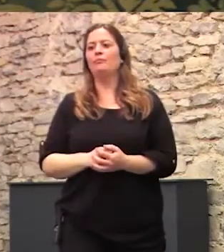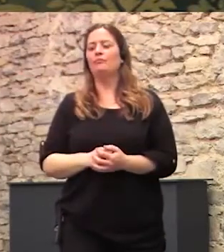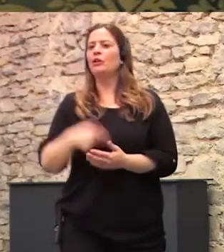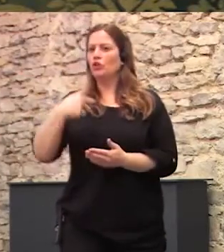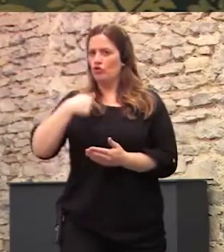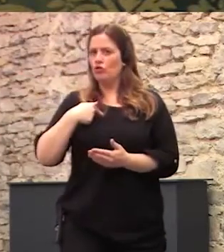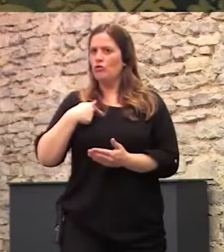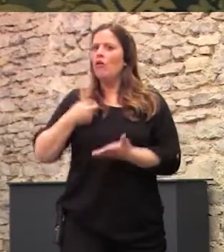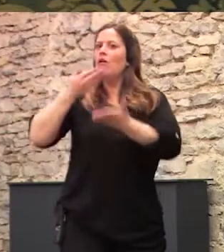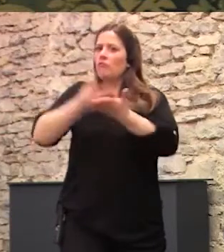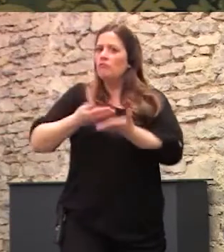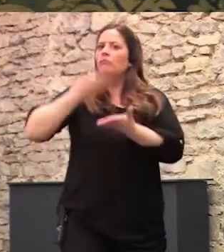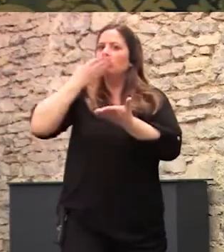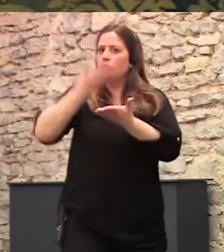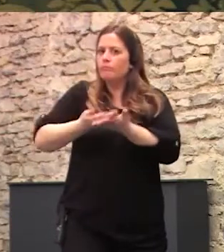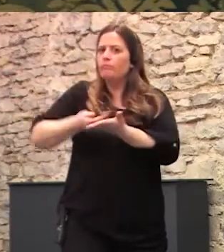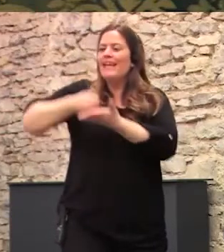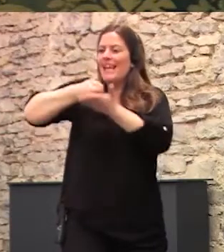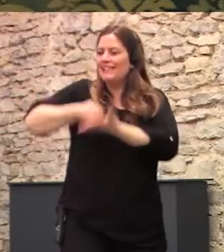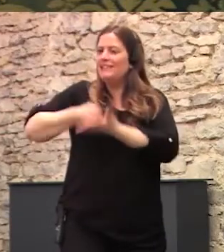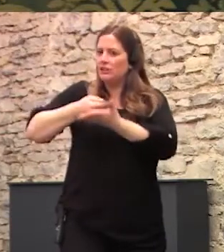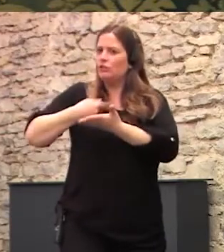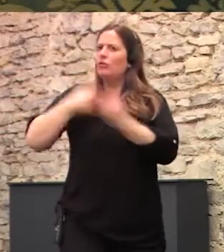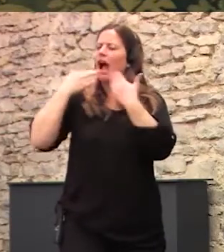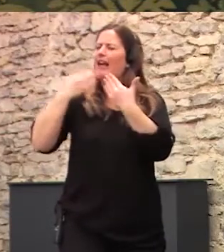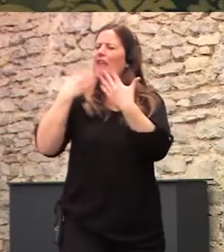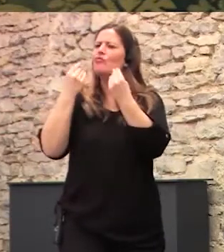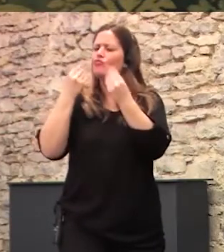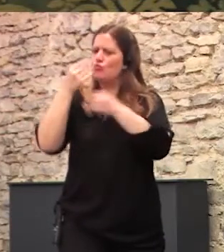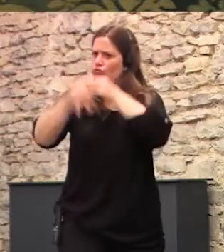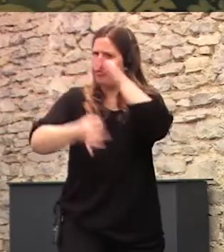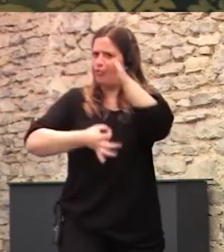en que agradezco y mucho la organización